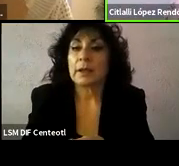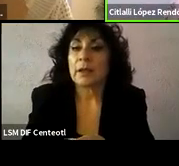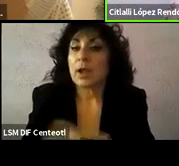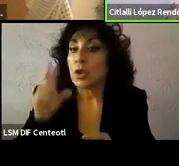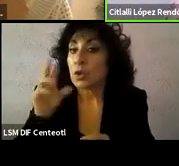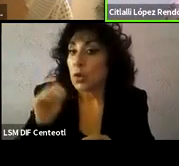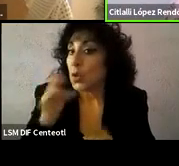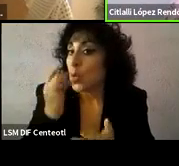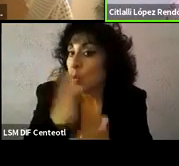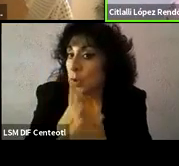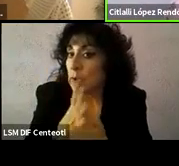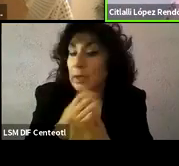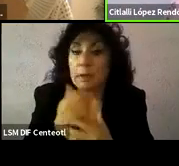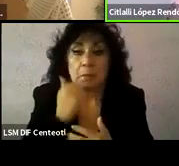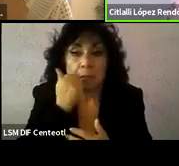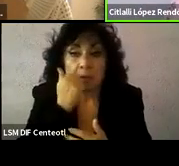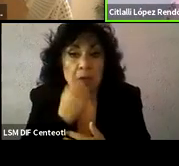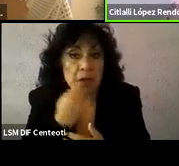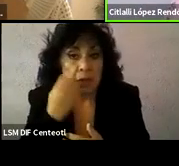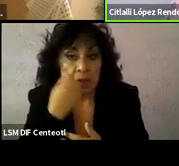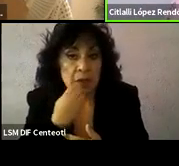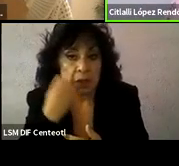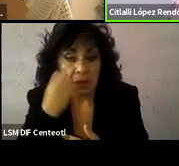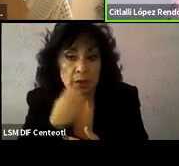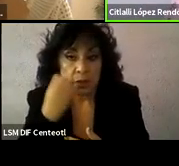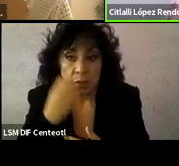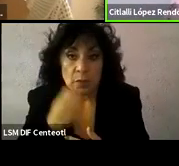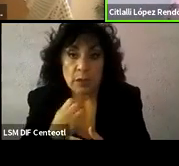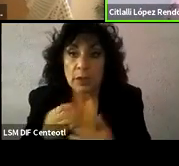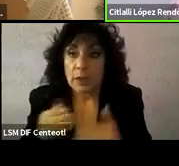con que esté en las aulas, ¿no? Sino que debe pensarse